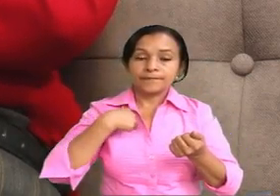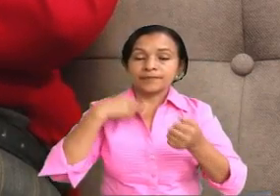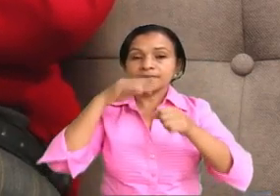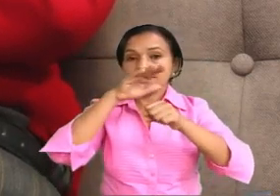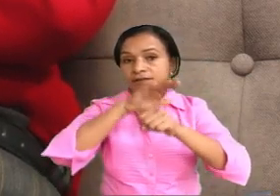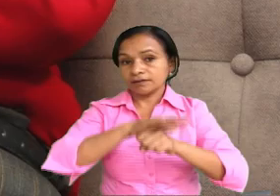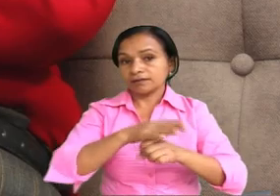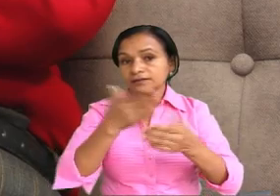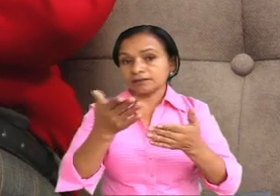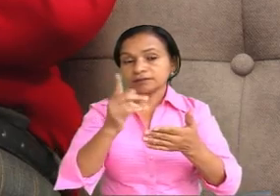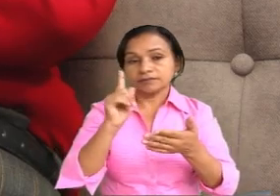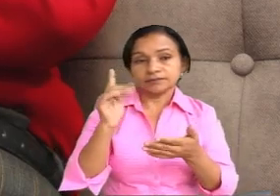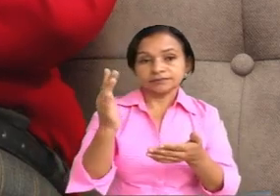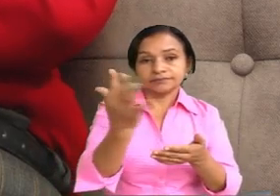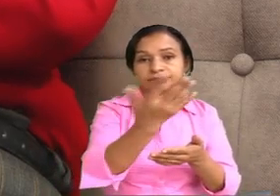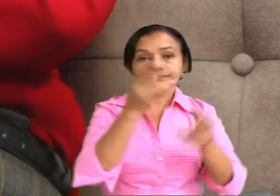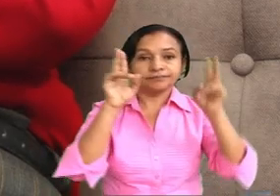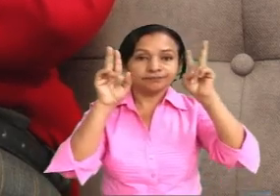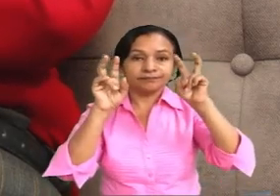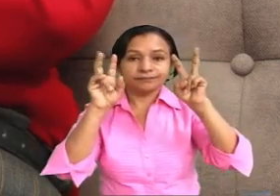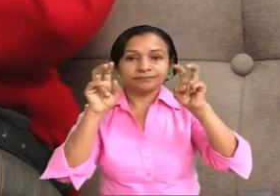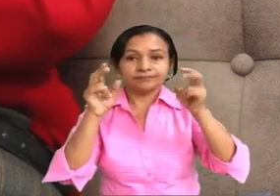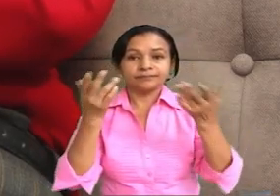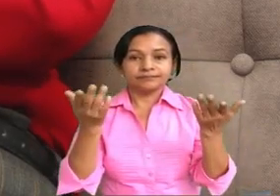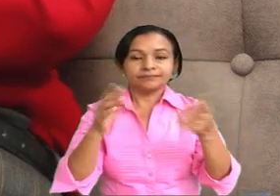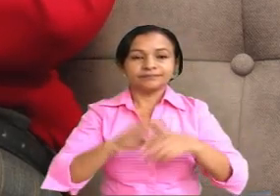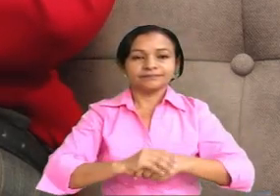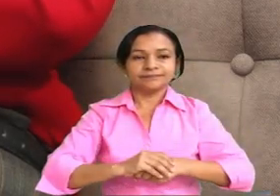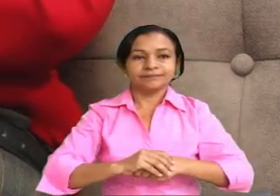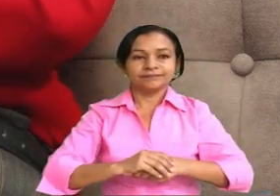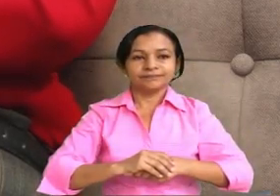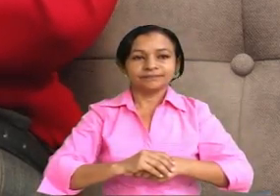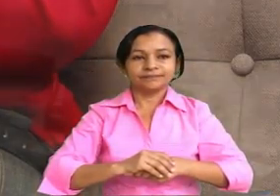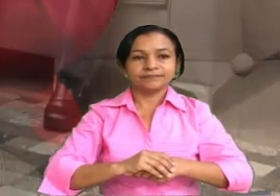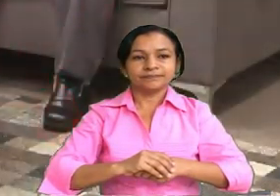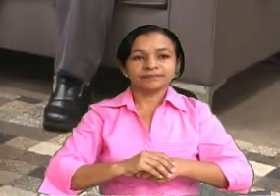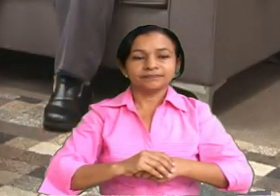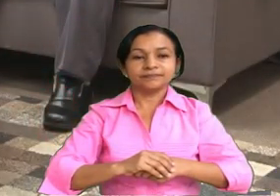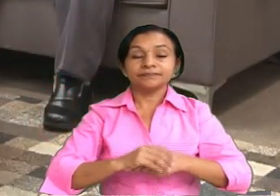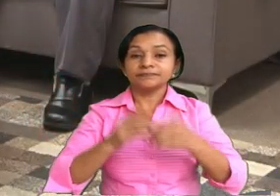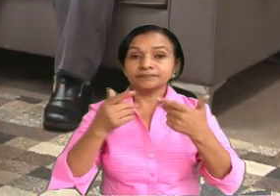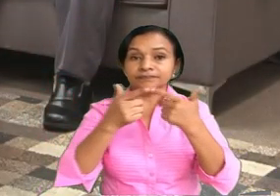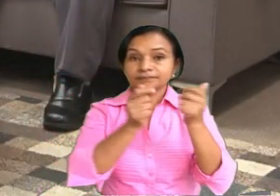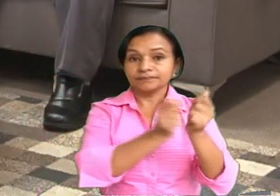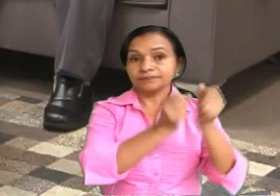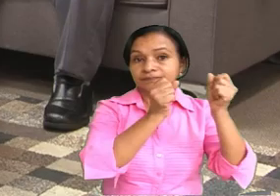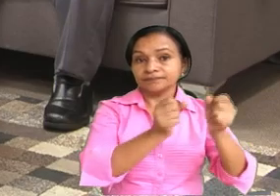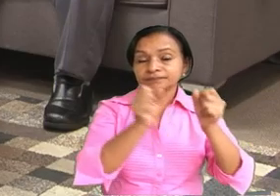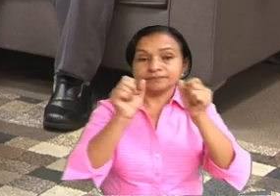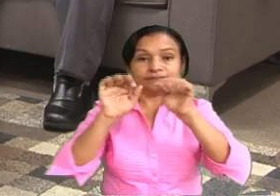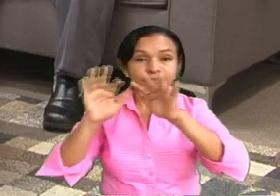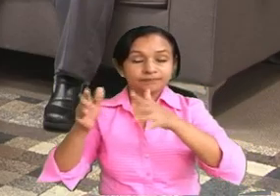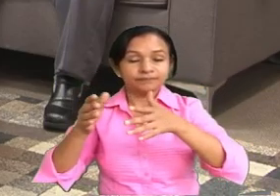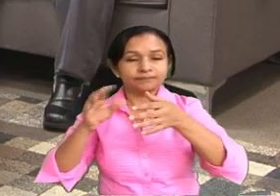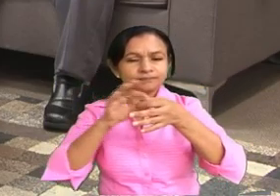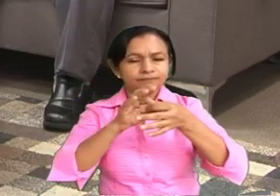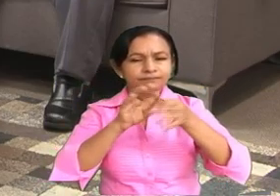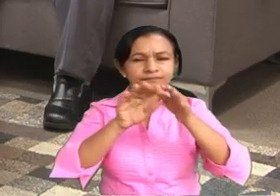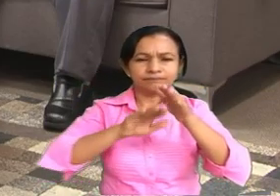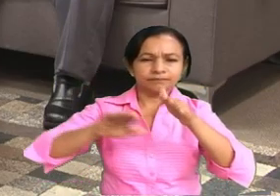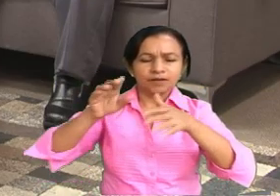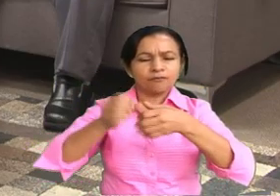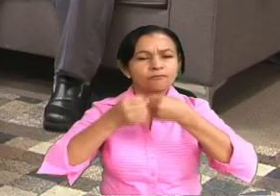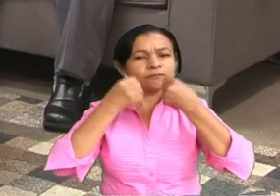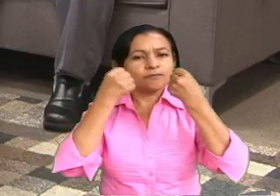discriminación en todos sus aspectos. Solamente, gracias. Sin duda alguna, juntas y juntos somos más, juntas y juntos somos una